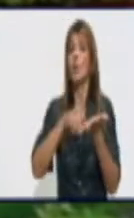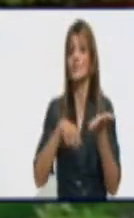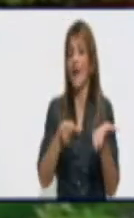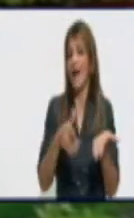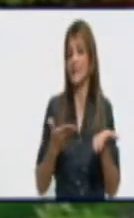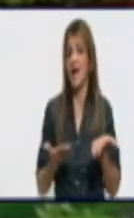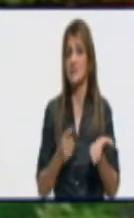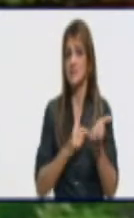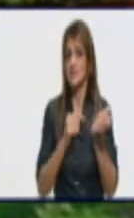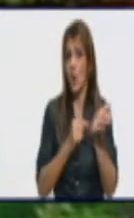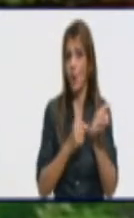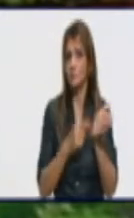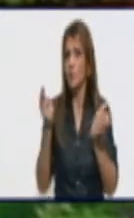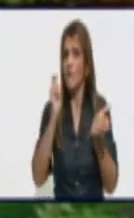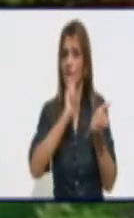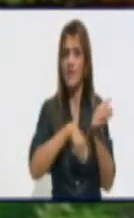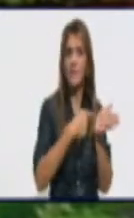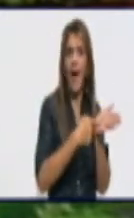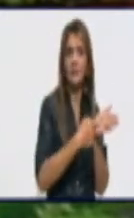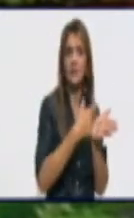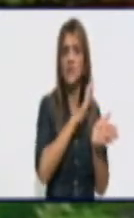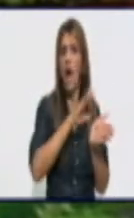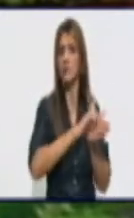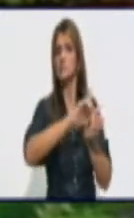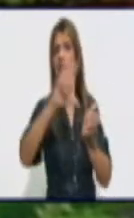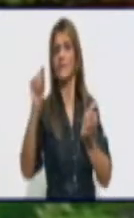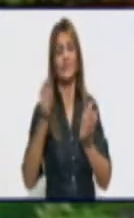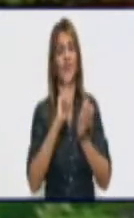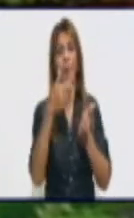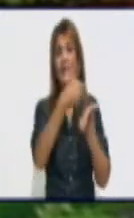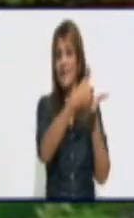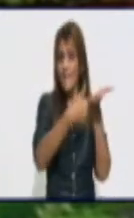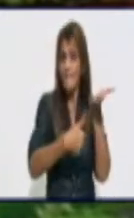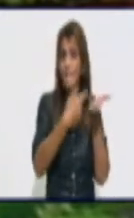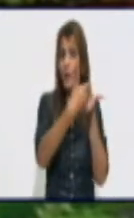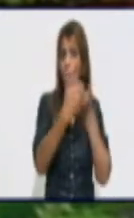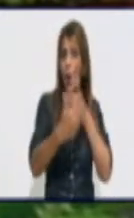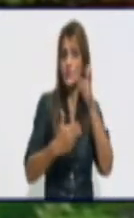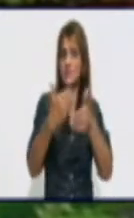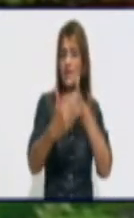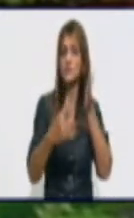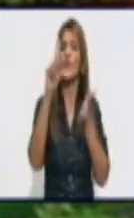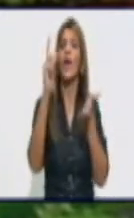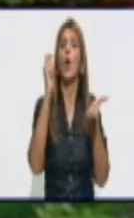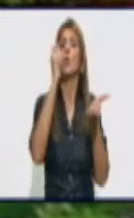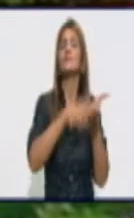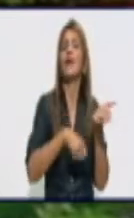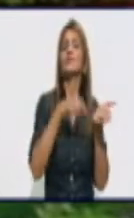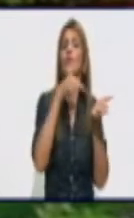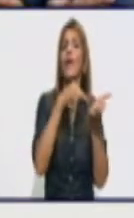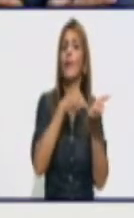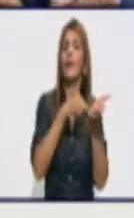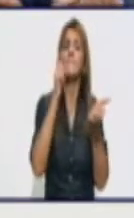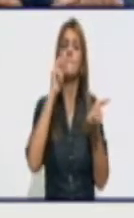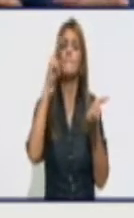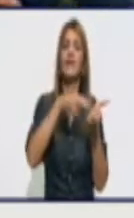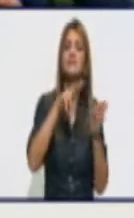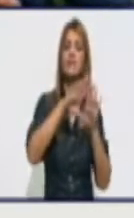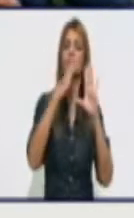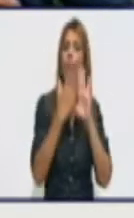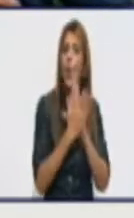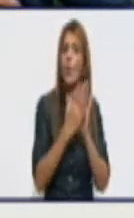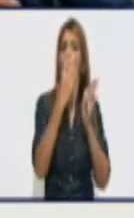ser, de que ya firmaste aquí y te fuiste. Es que en ese proceso de contratación tienen que aparecer los pros y los contras. Tienen que aparecer